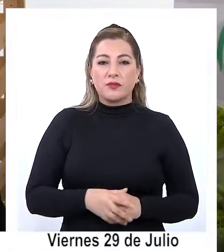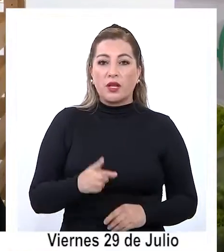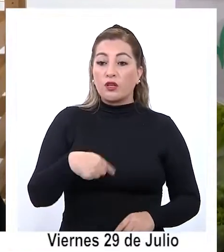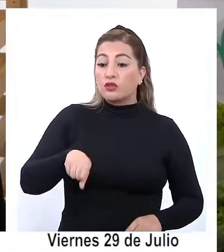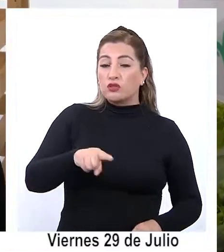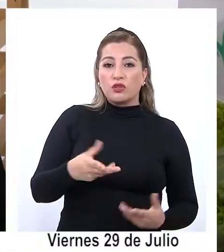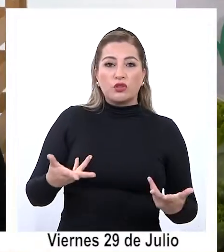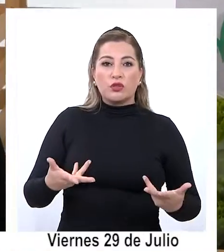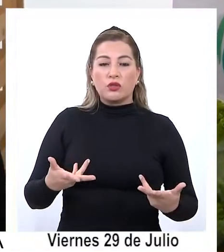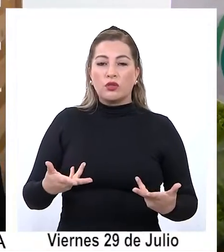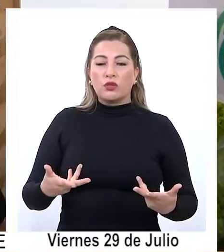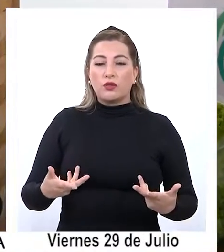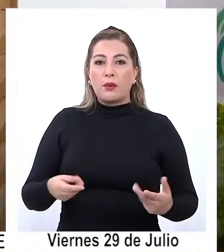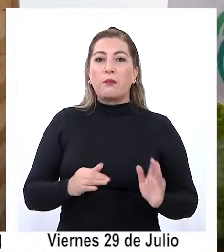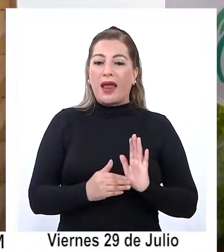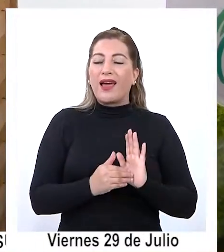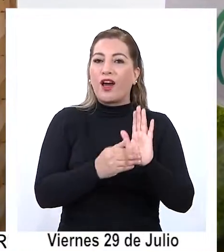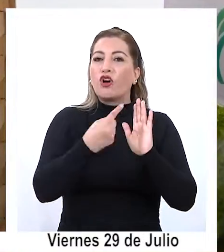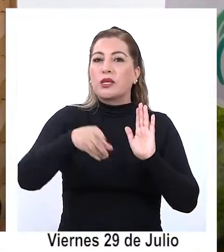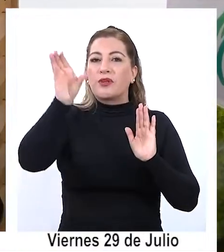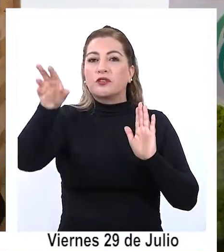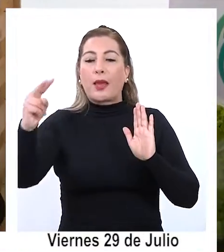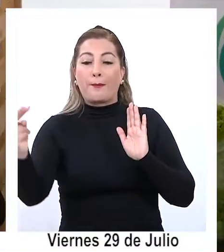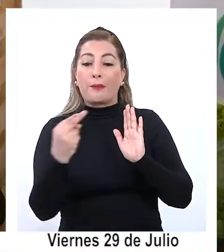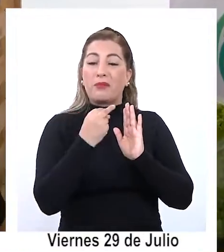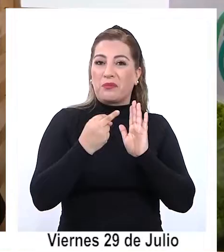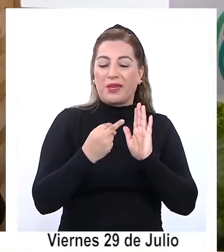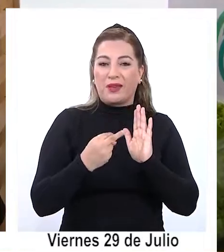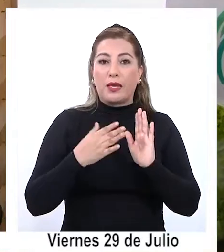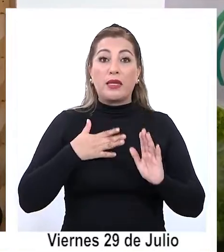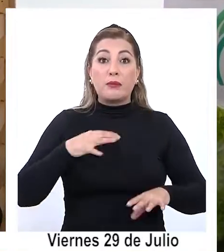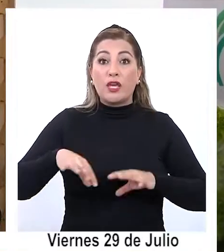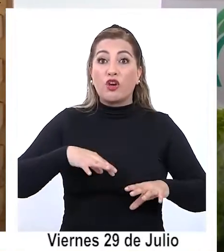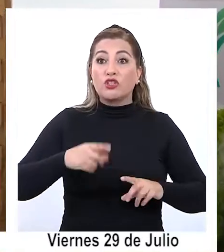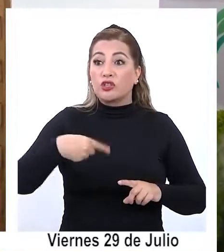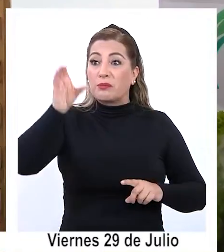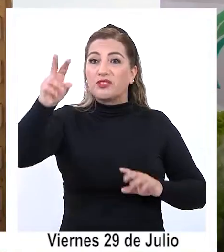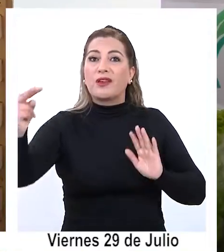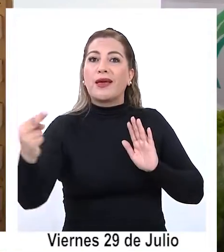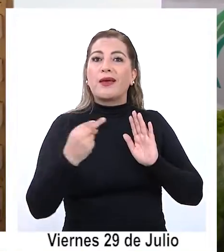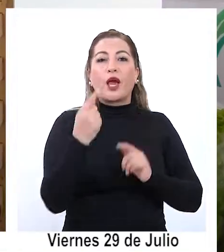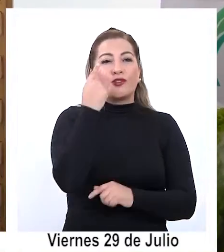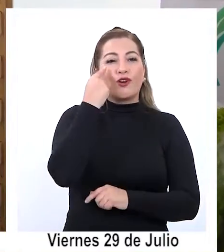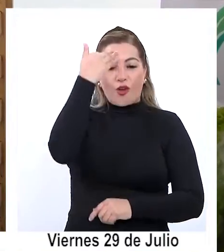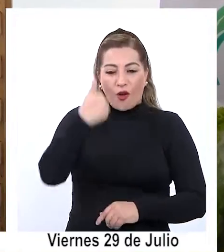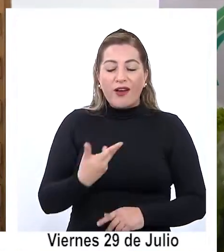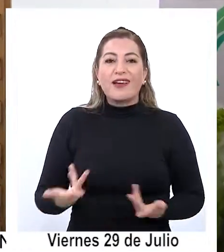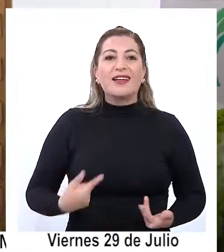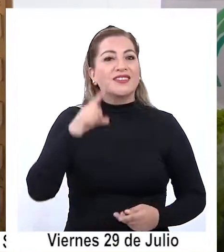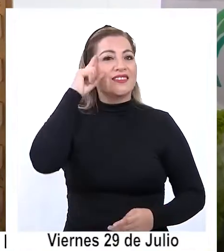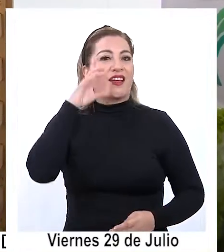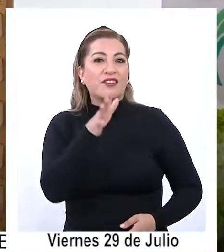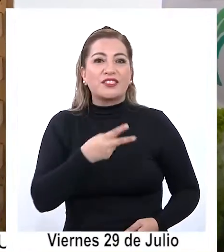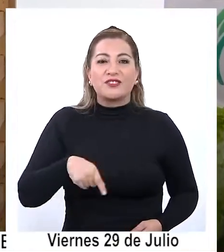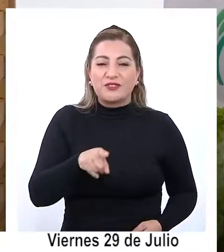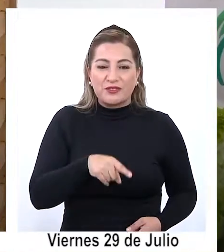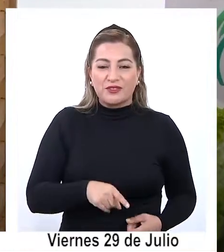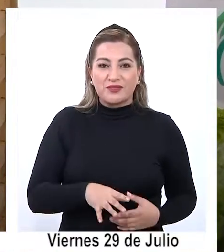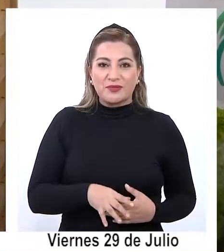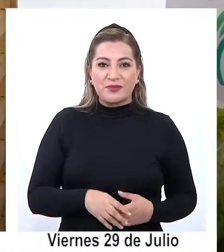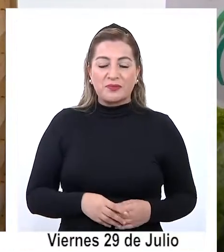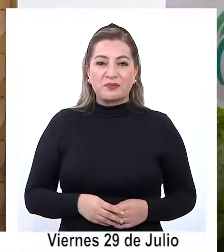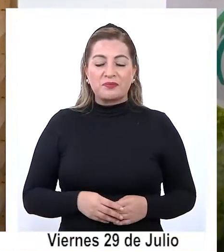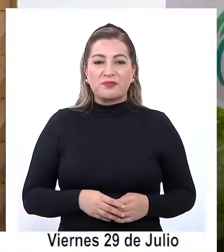sirve a nosotros como publicidad también y para promocionar nuestros productos, para que la gente nos conozca, sepan de nosotros, así